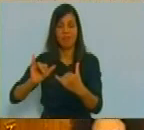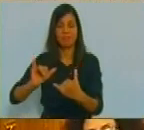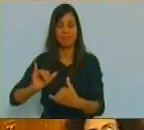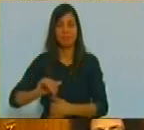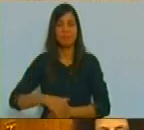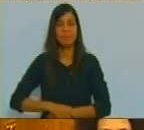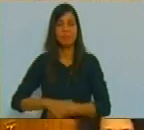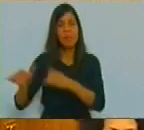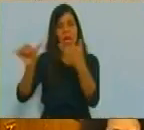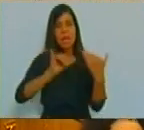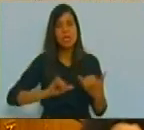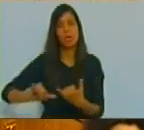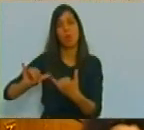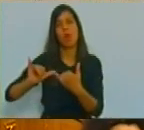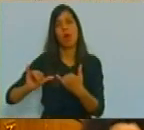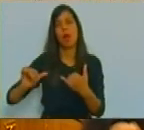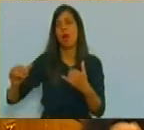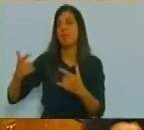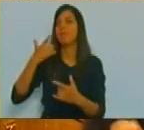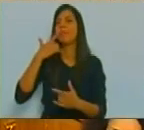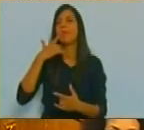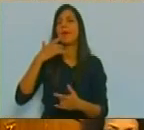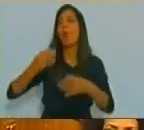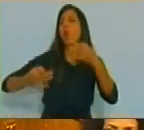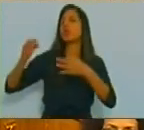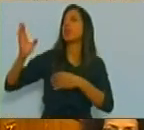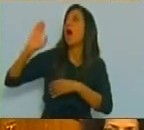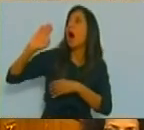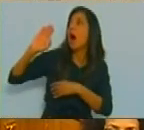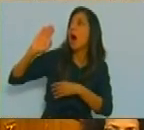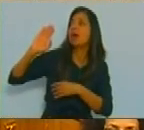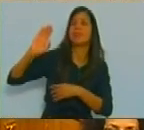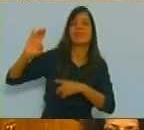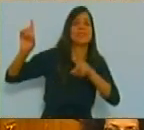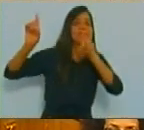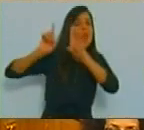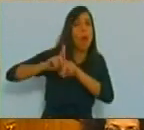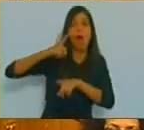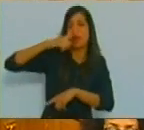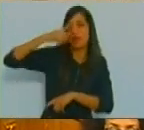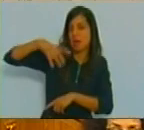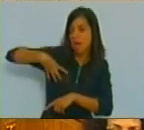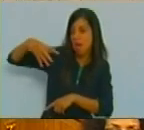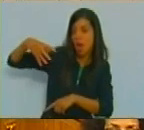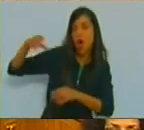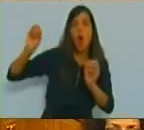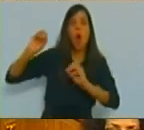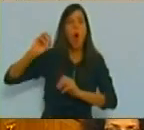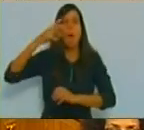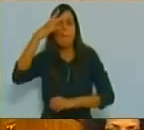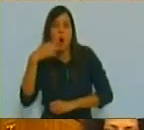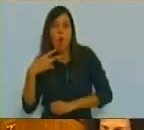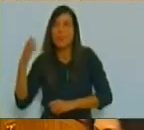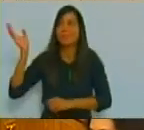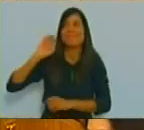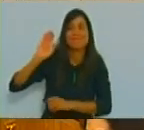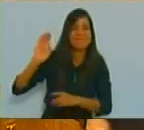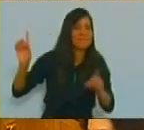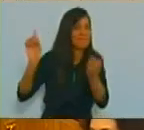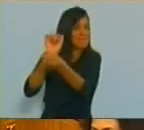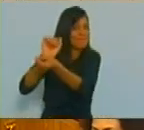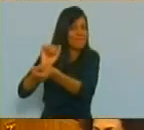la guarda frente a la ley pero de verdad verdad fíjense y algunas